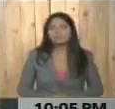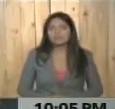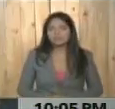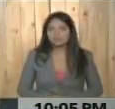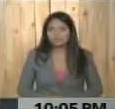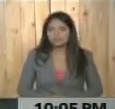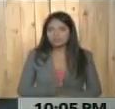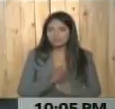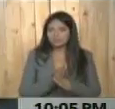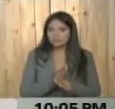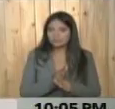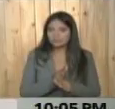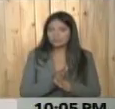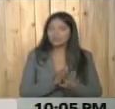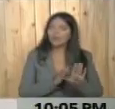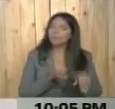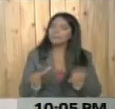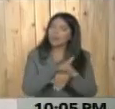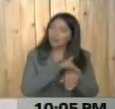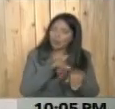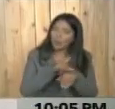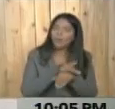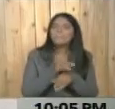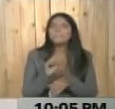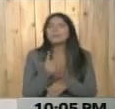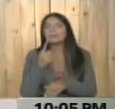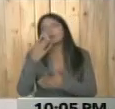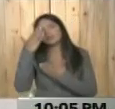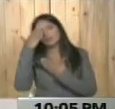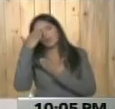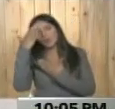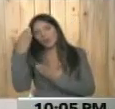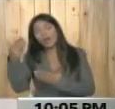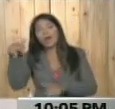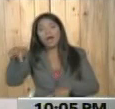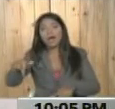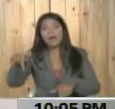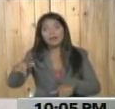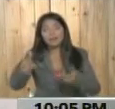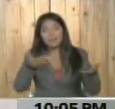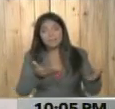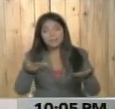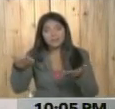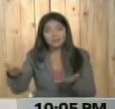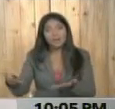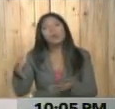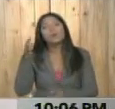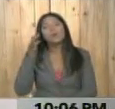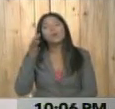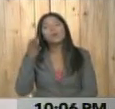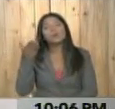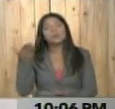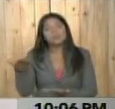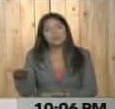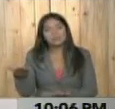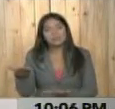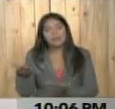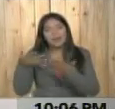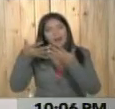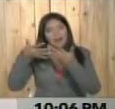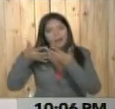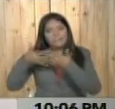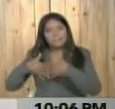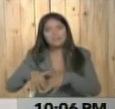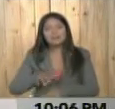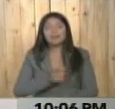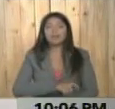Mira, yo todos. Quiero saludar, perdona Patricia. Sí, diga. Tenemos aquí a la compañía española